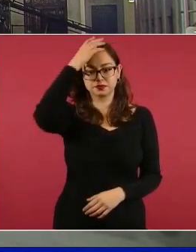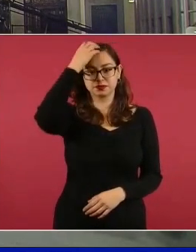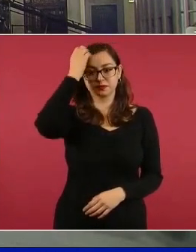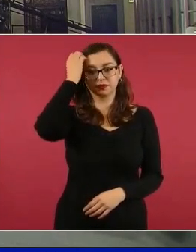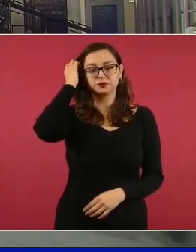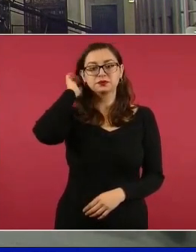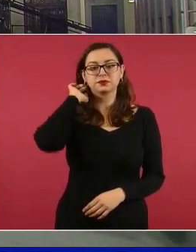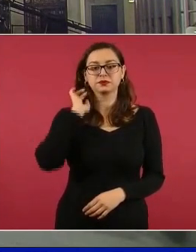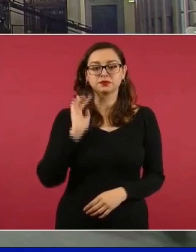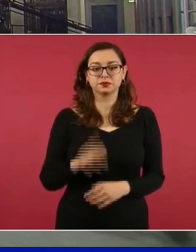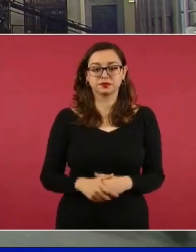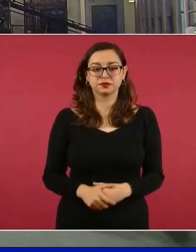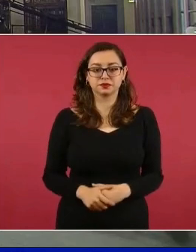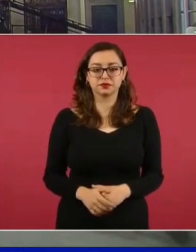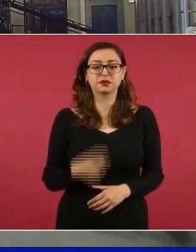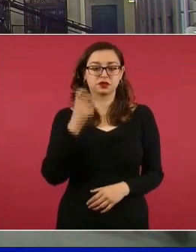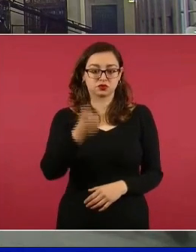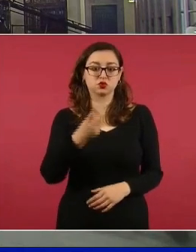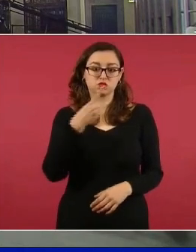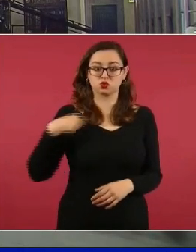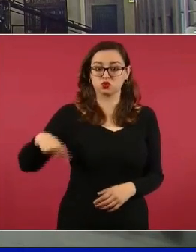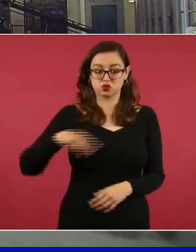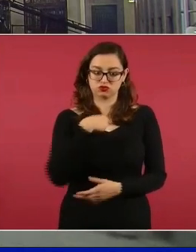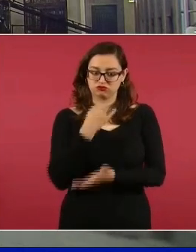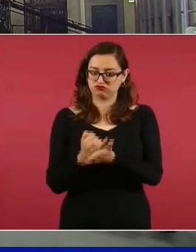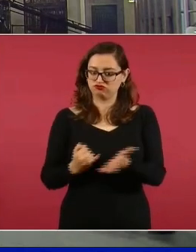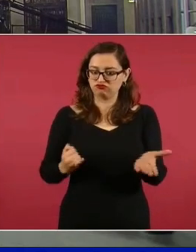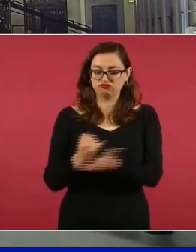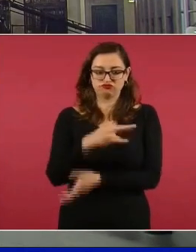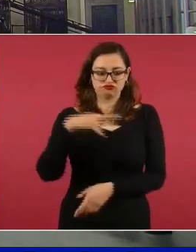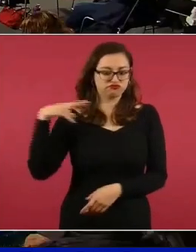Entonces esa fue una buena medida.